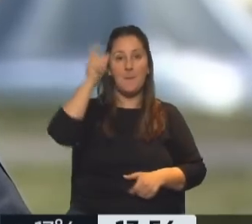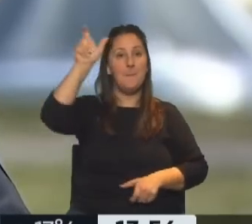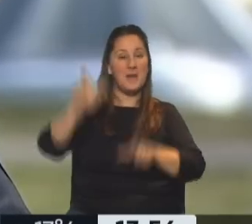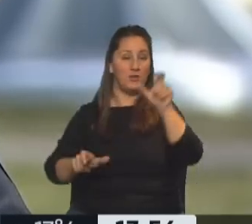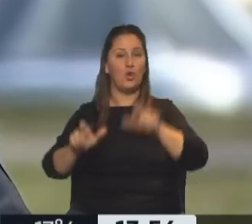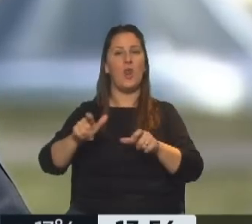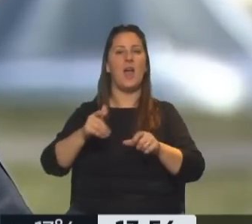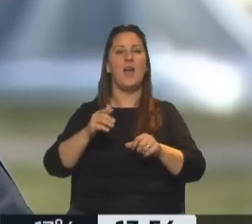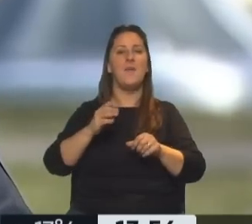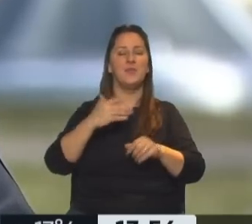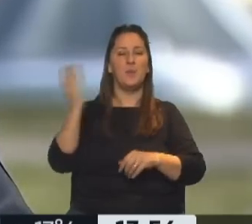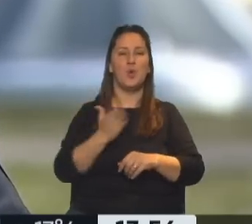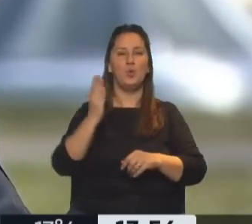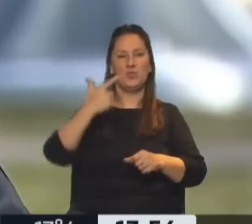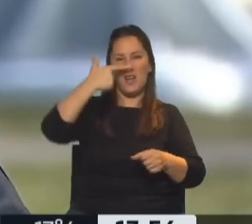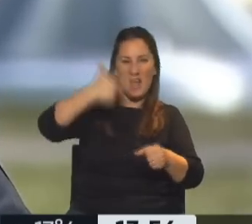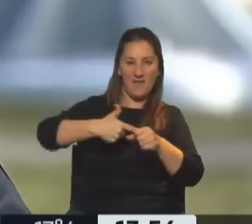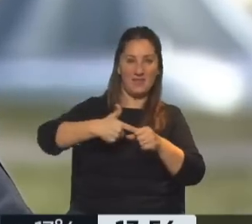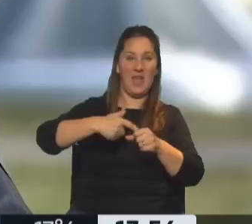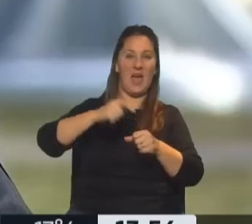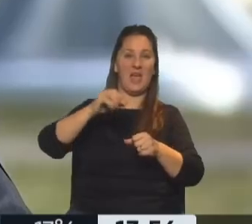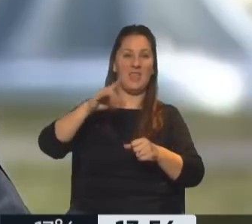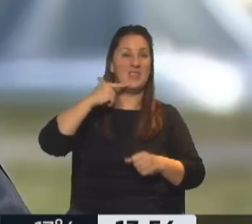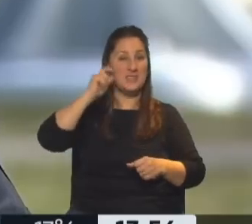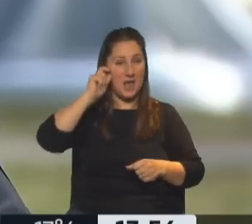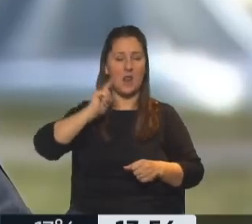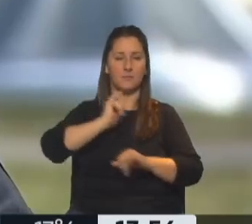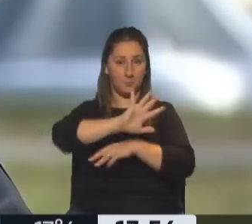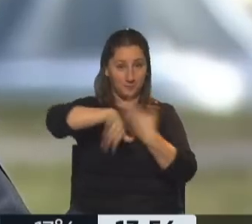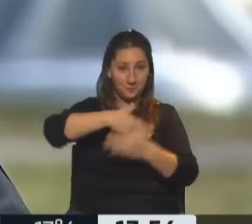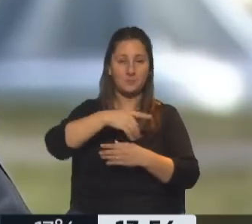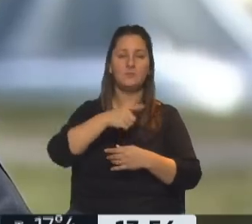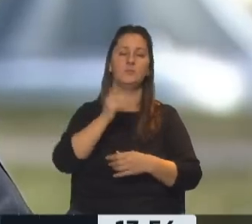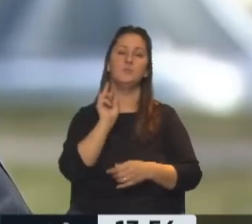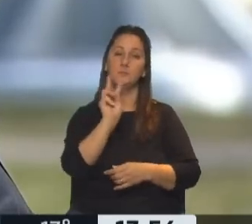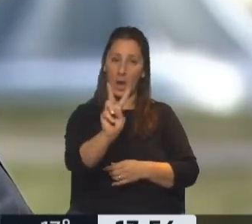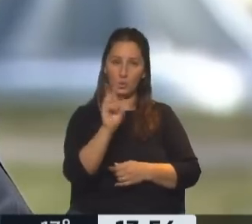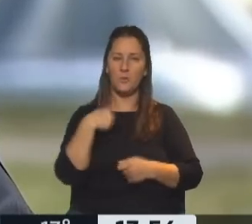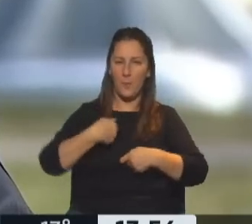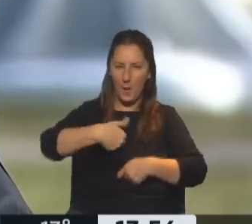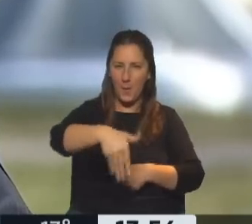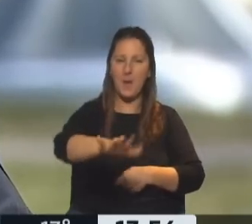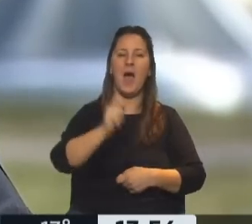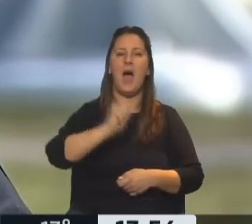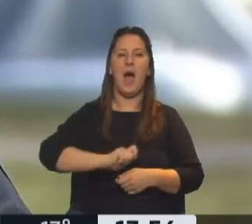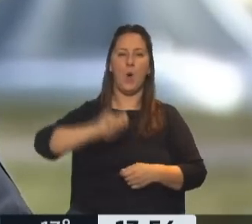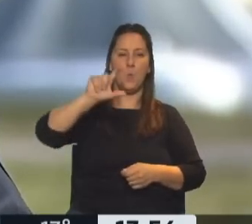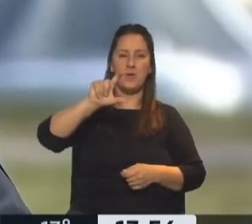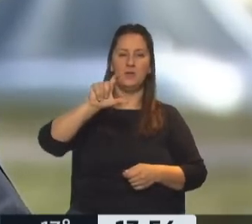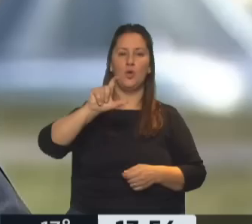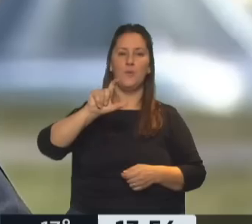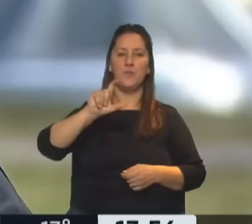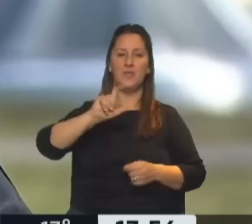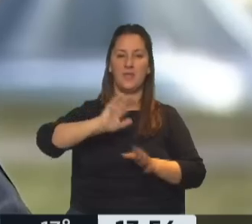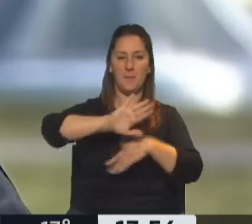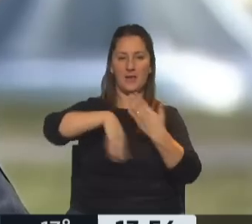productores de biodiesel ya les anuncio que vamos a autorizar un aumento del